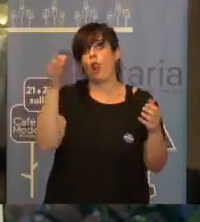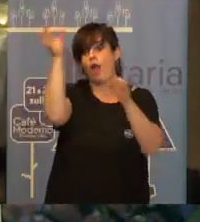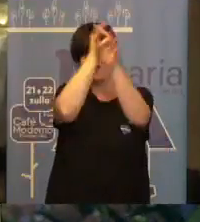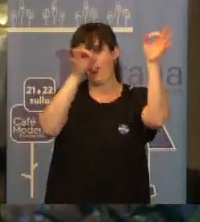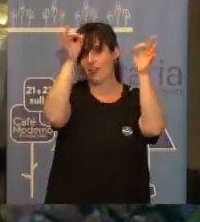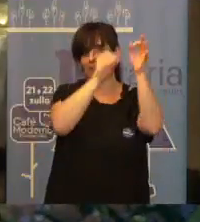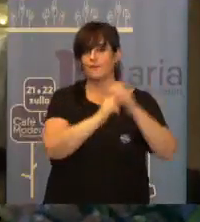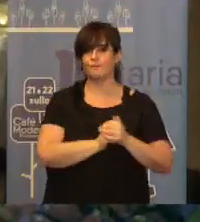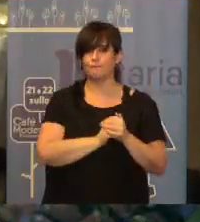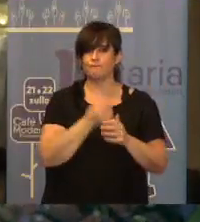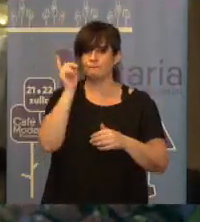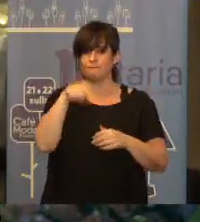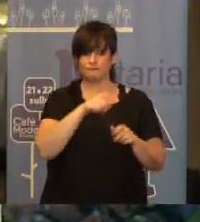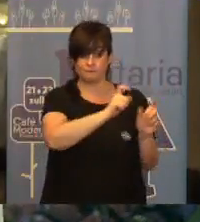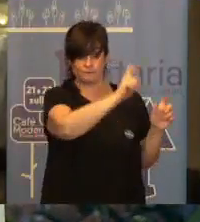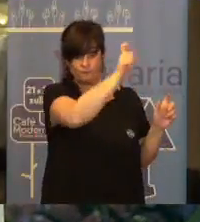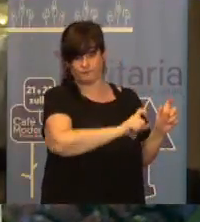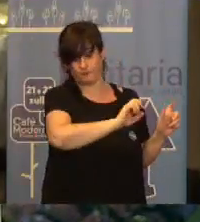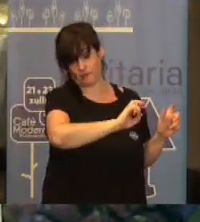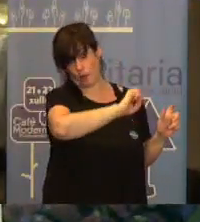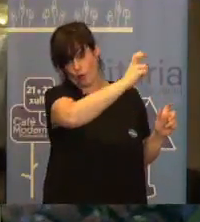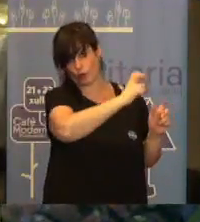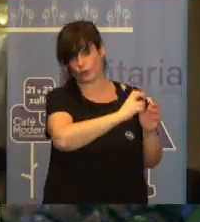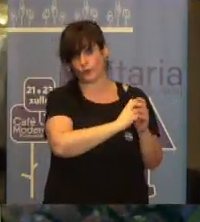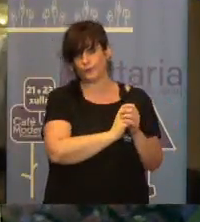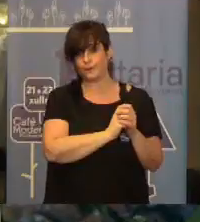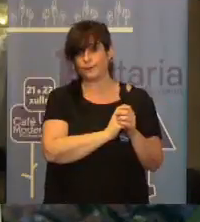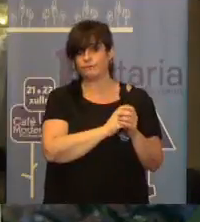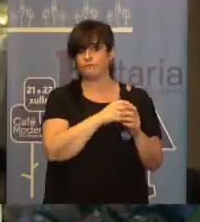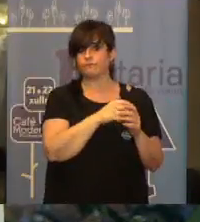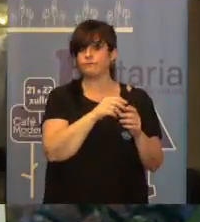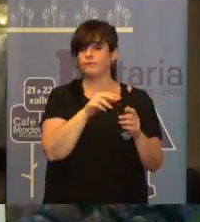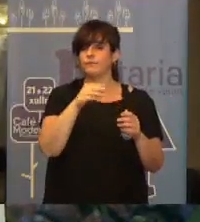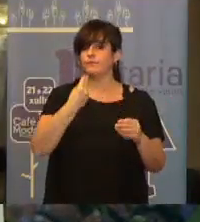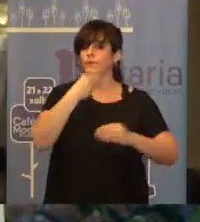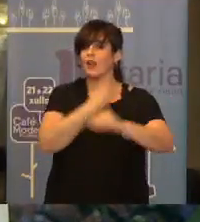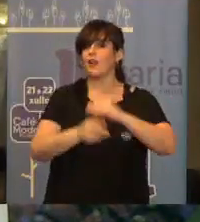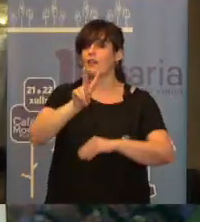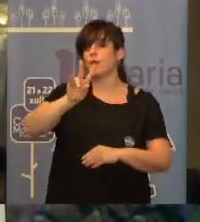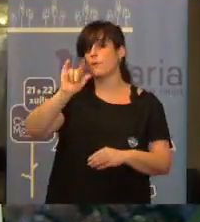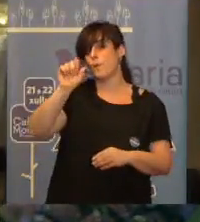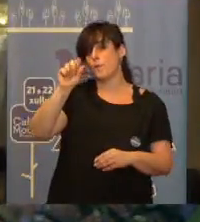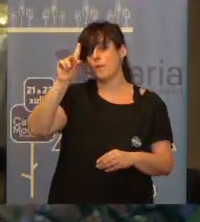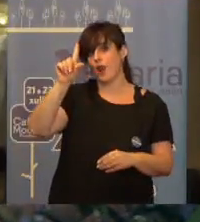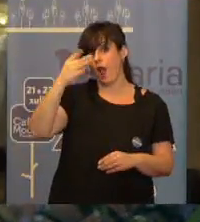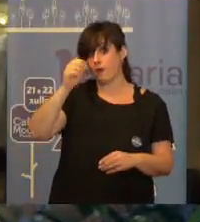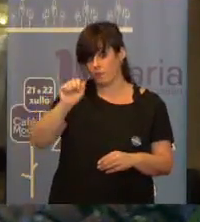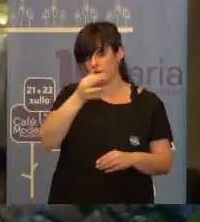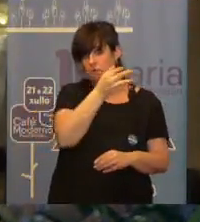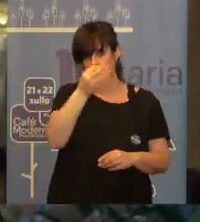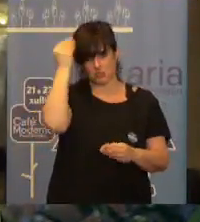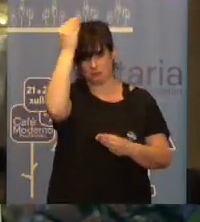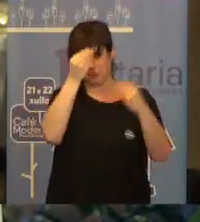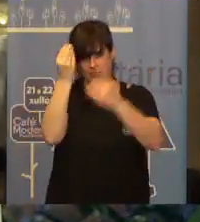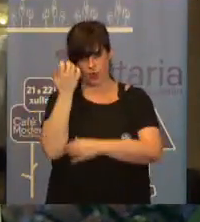de Filosofía, ensaísta e chairego de Vilalba, podemos decir que foi definido como un dos pensadores máis orixinais e